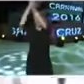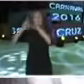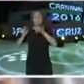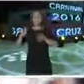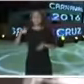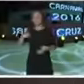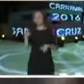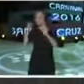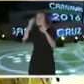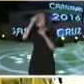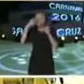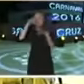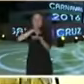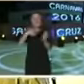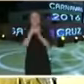de